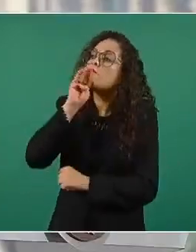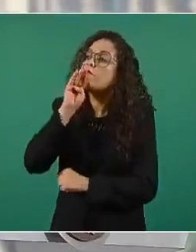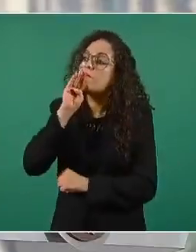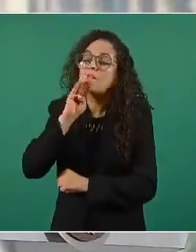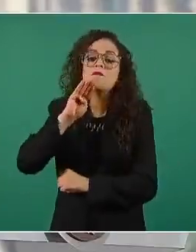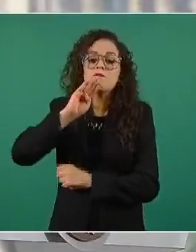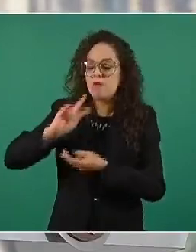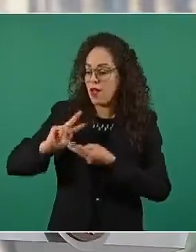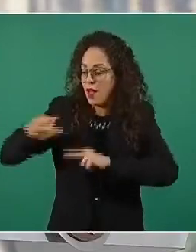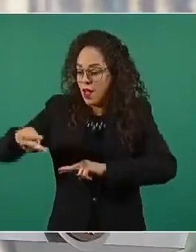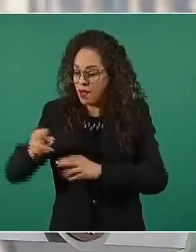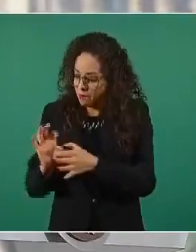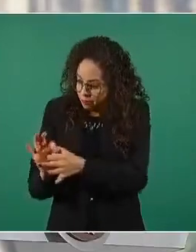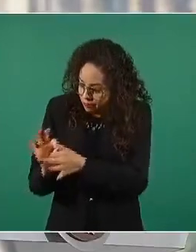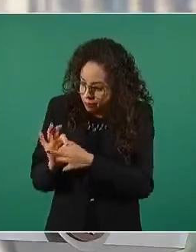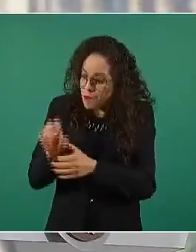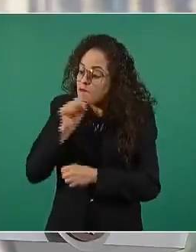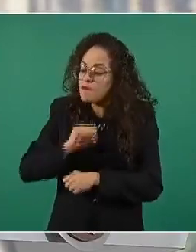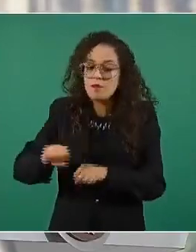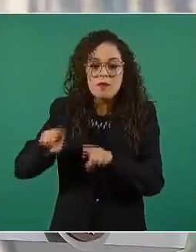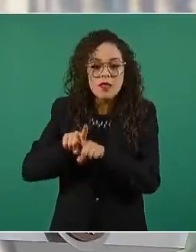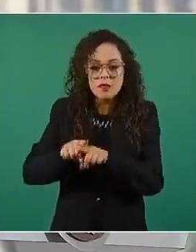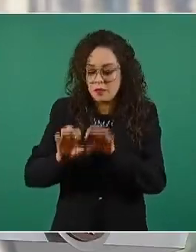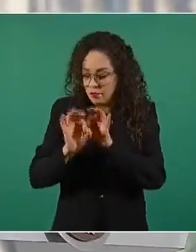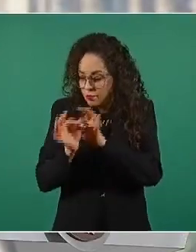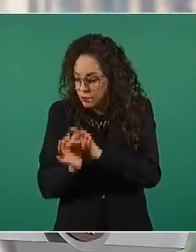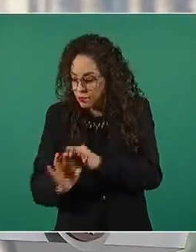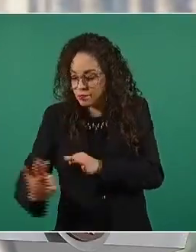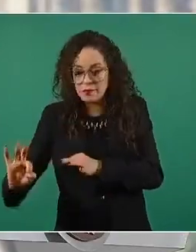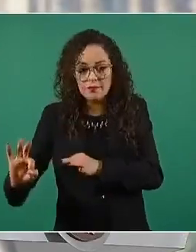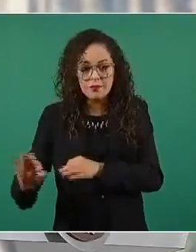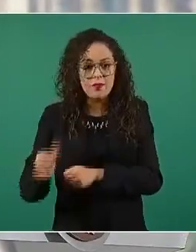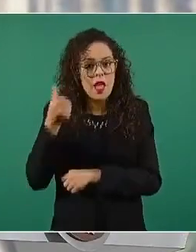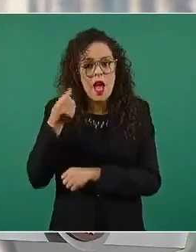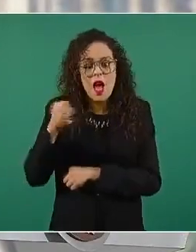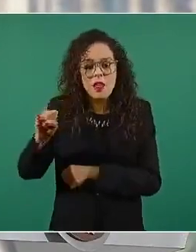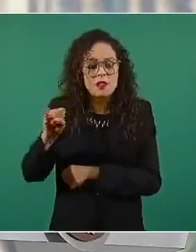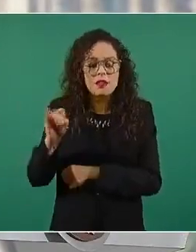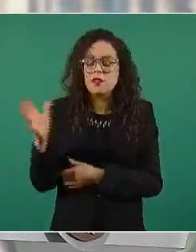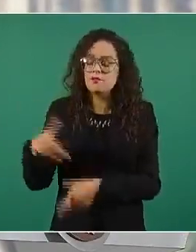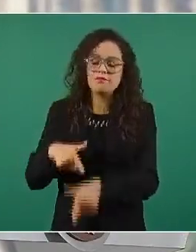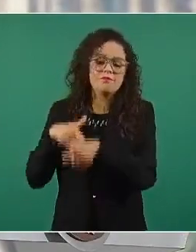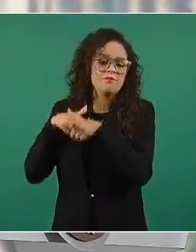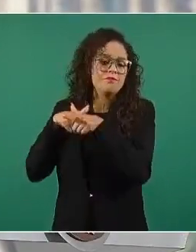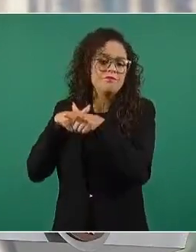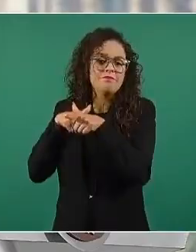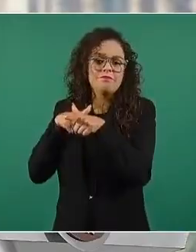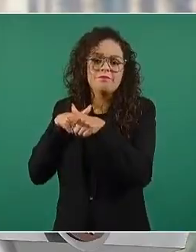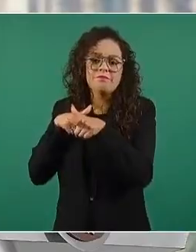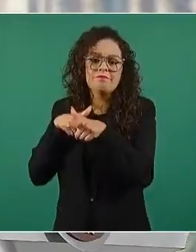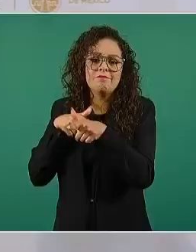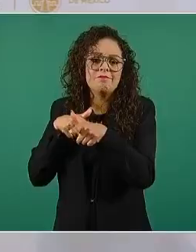Y así durante miles de años, hasta